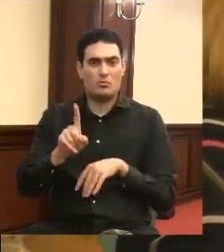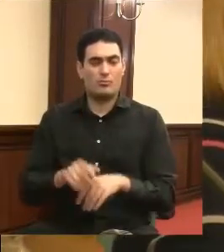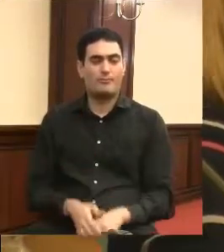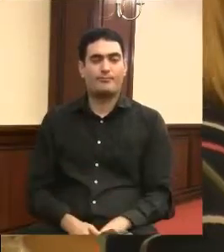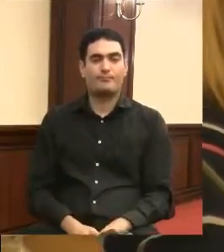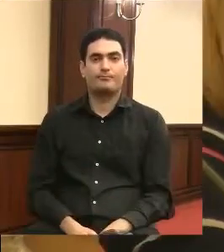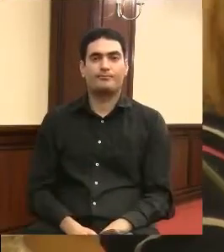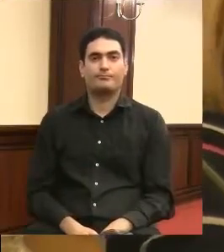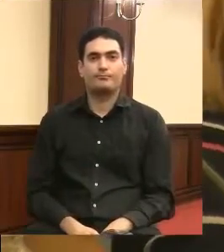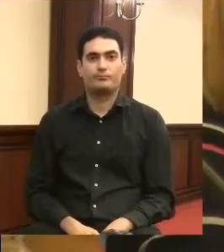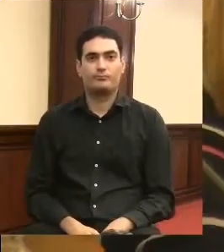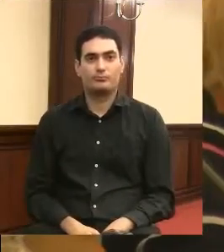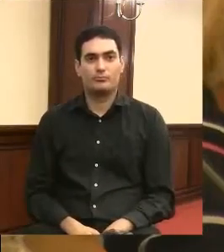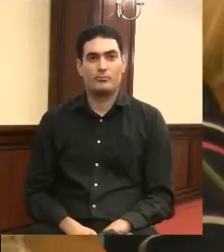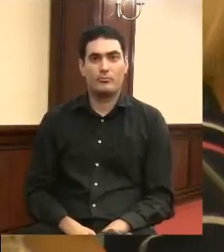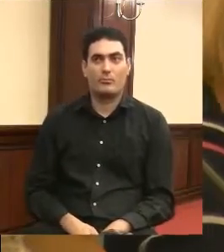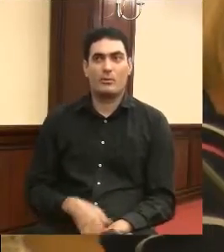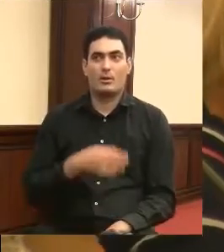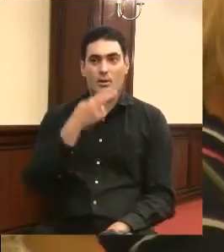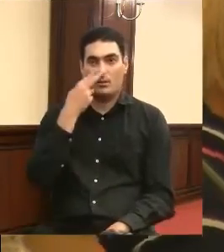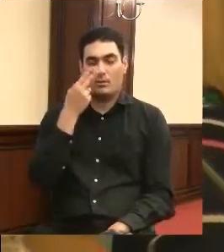y beneficios continuados desde